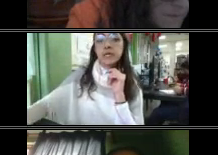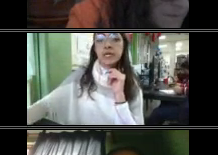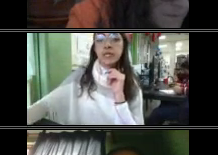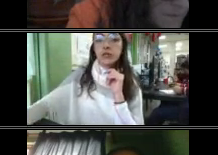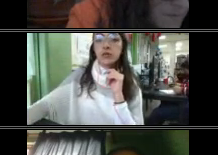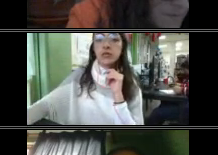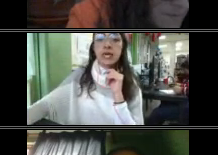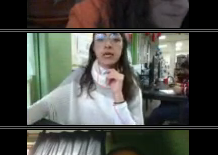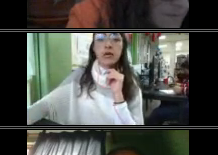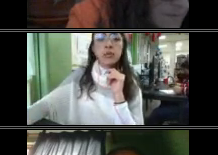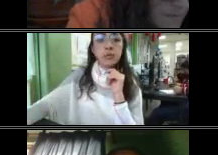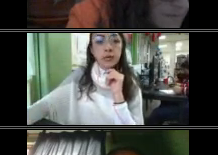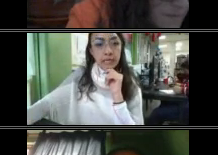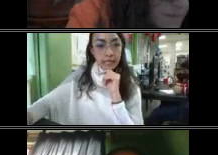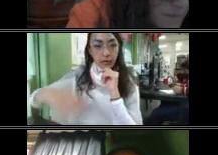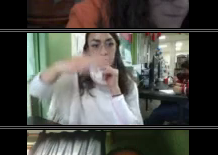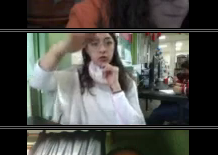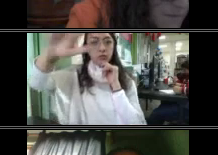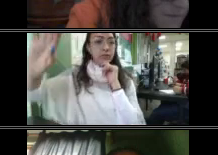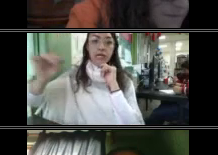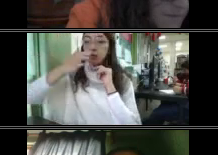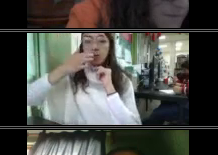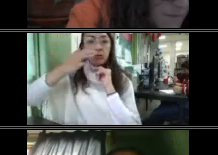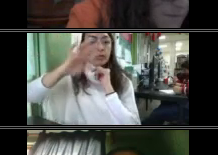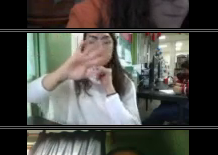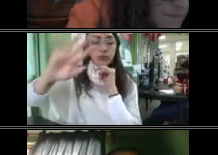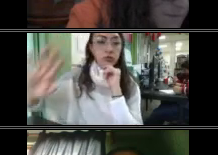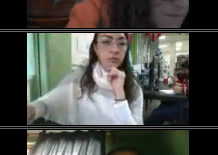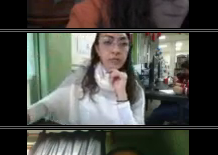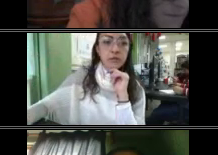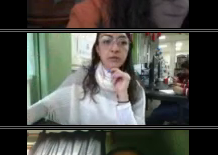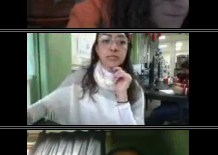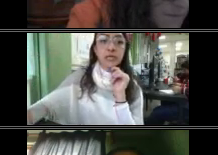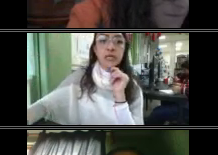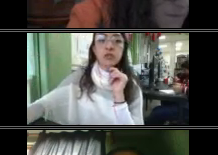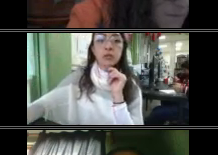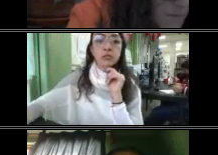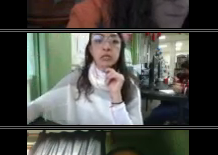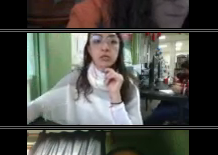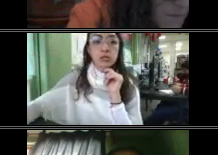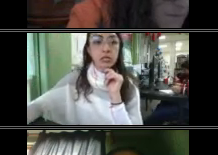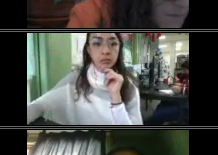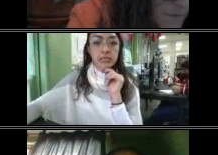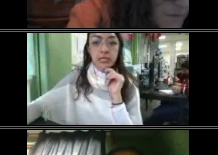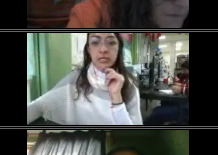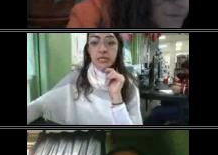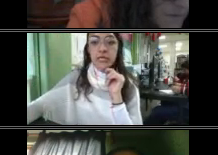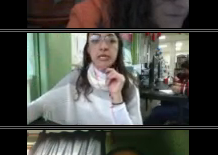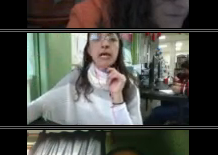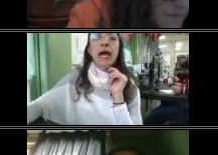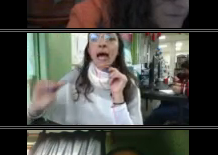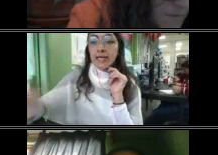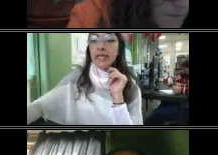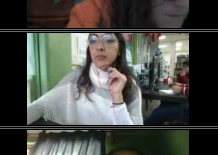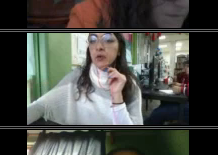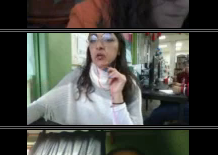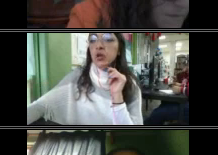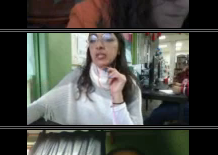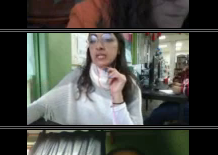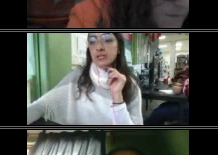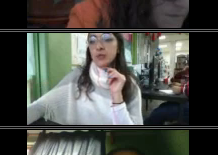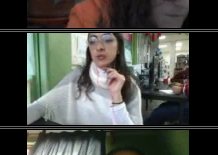puede servir la dactilología. Luego me voy y leo el comentario de cualquier otro compañero, en este caso abrimos el de Jocelyn porque es el que ya está ahí. Aquí